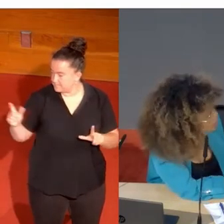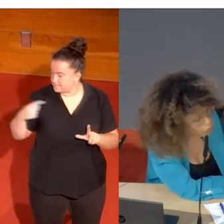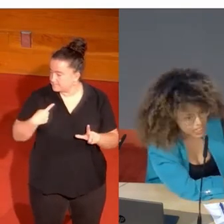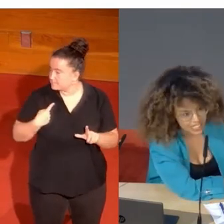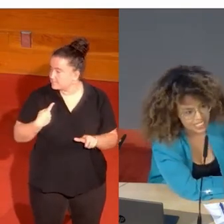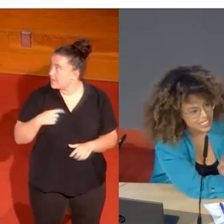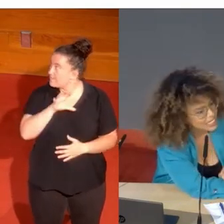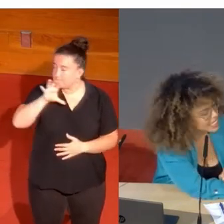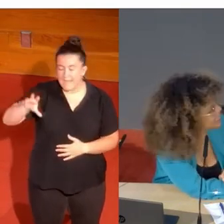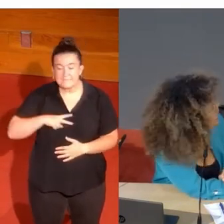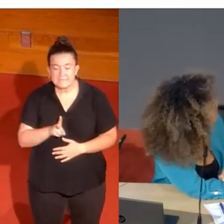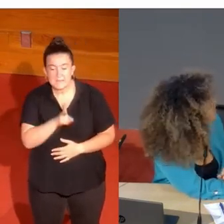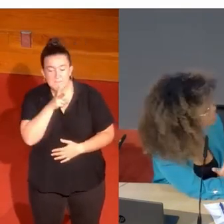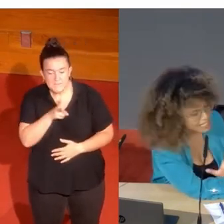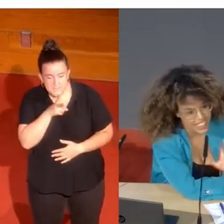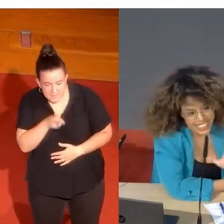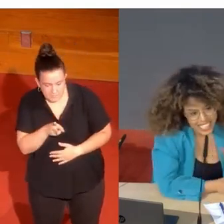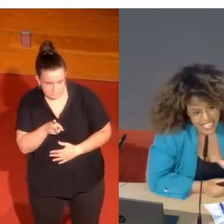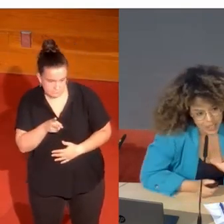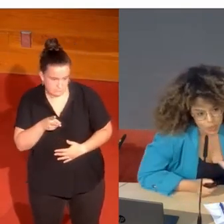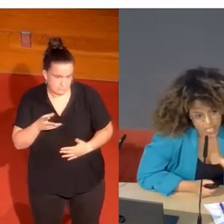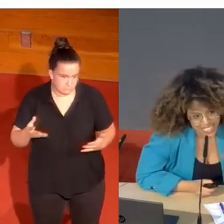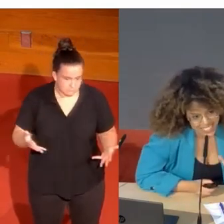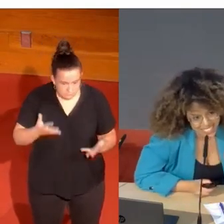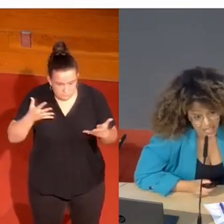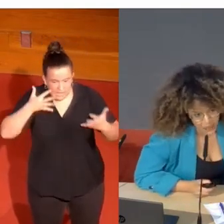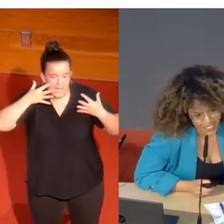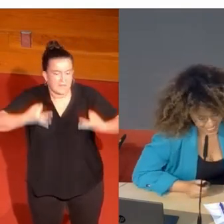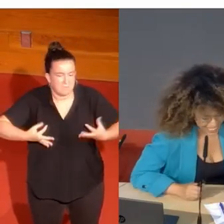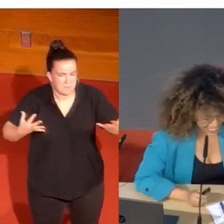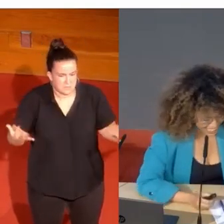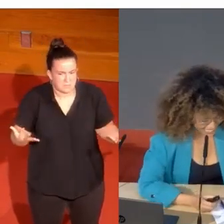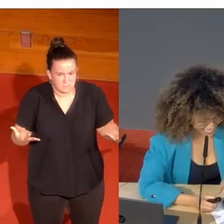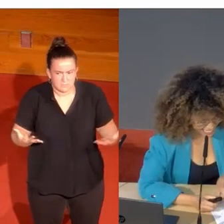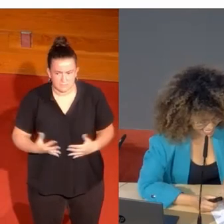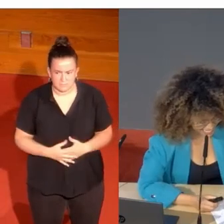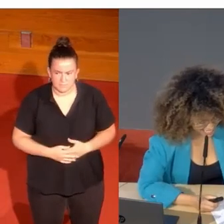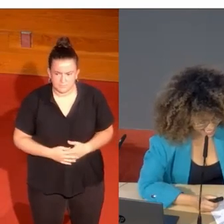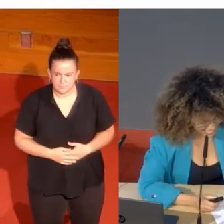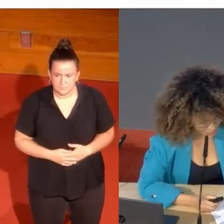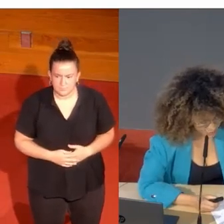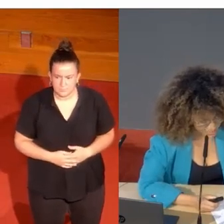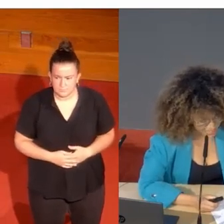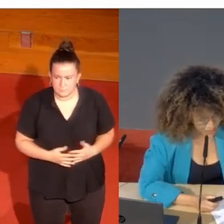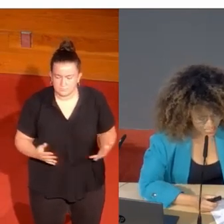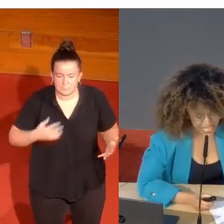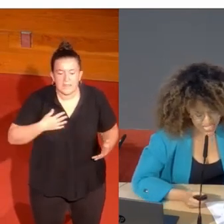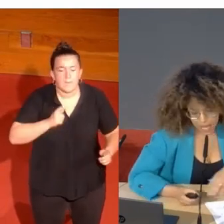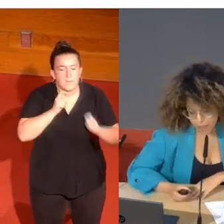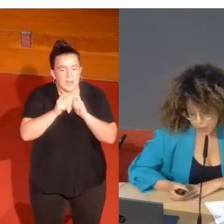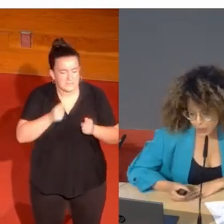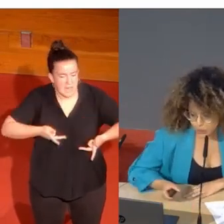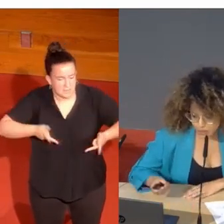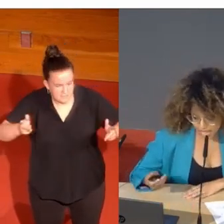donde se goza de de cierta buena salud de en su libertad de